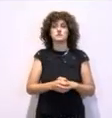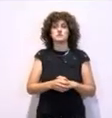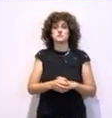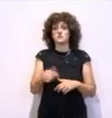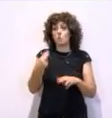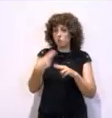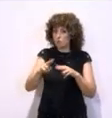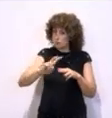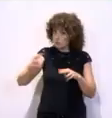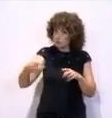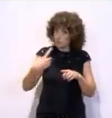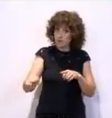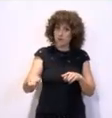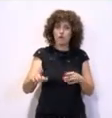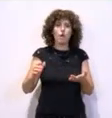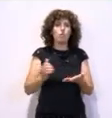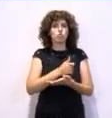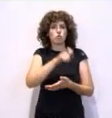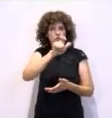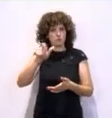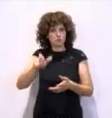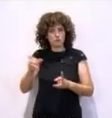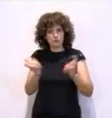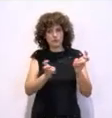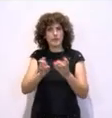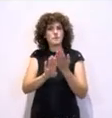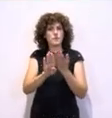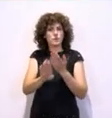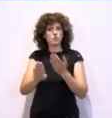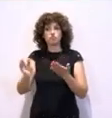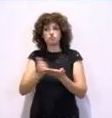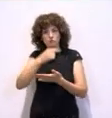con todo el pueblo de Alcanadre y con gente de la cultura que meses